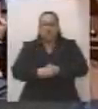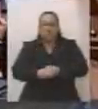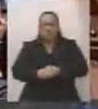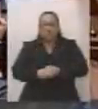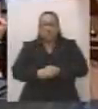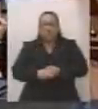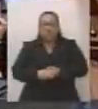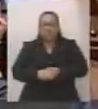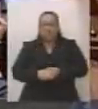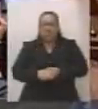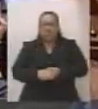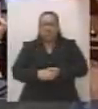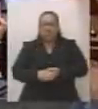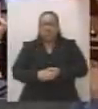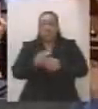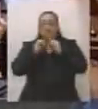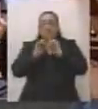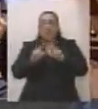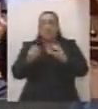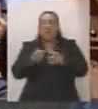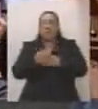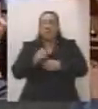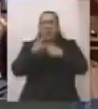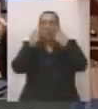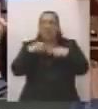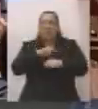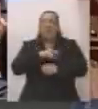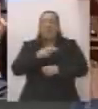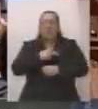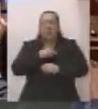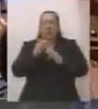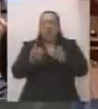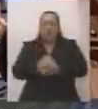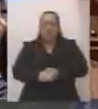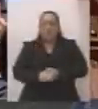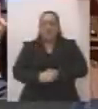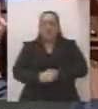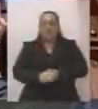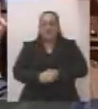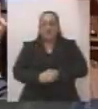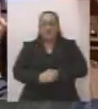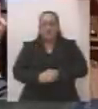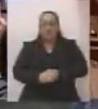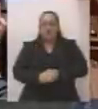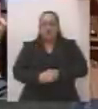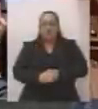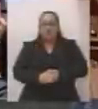del Congreso de la República y Secretaria del Consejo de la Medalla de Honor del Congreso de la República del Perú.